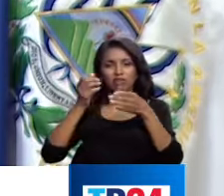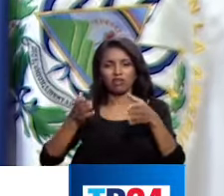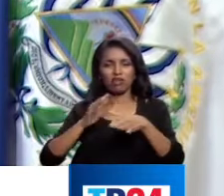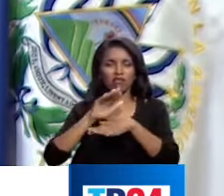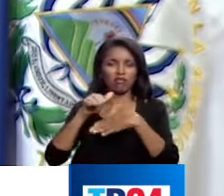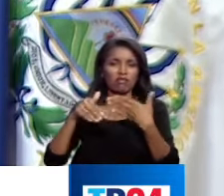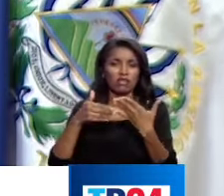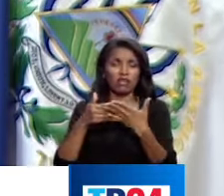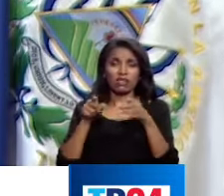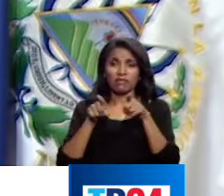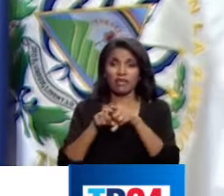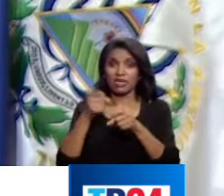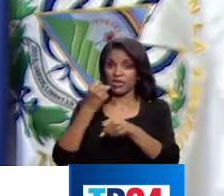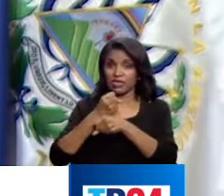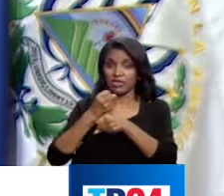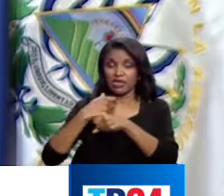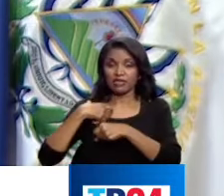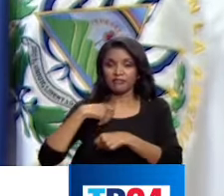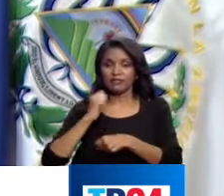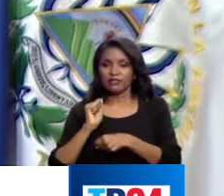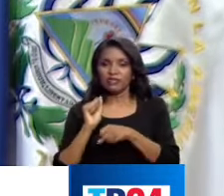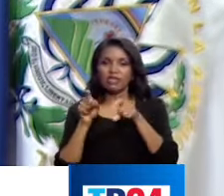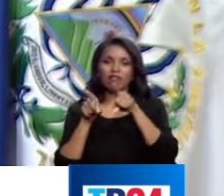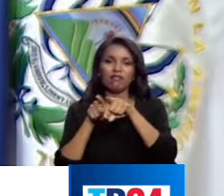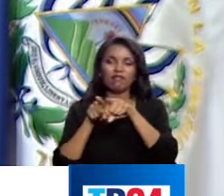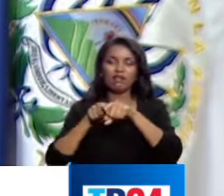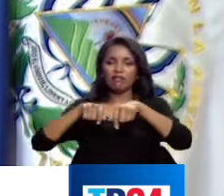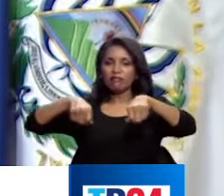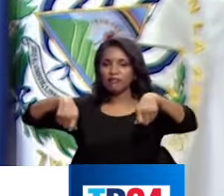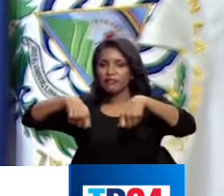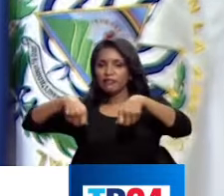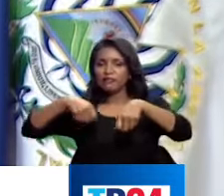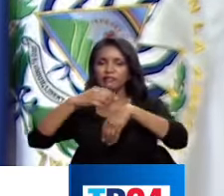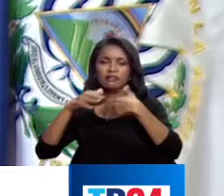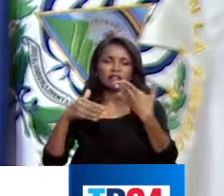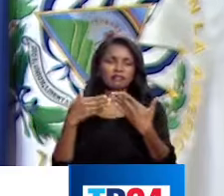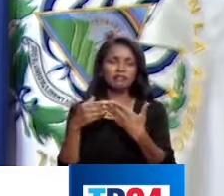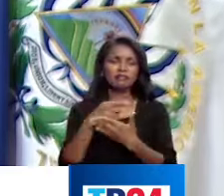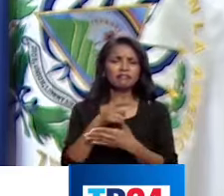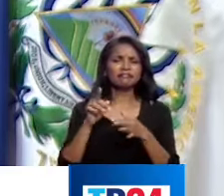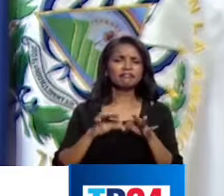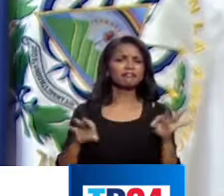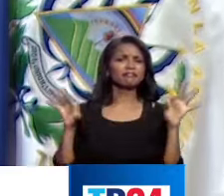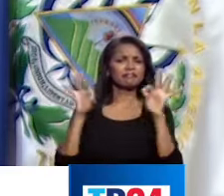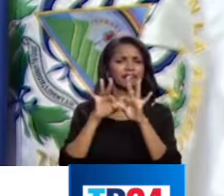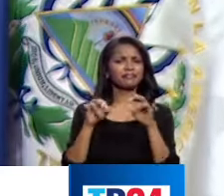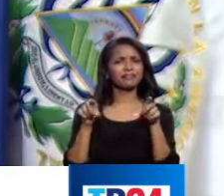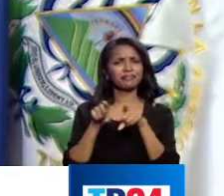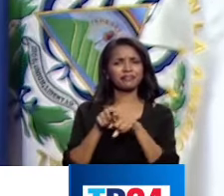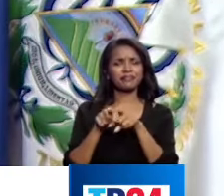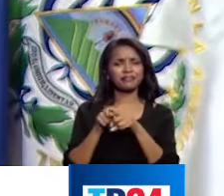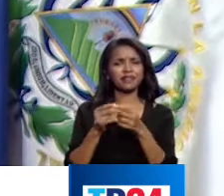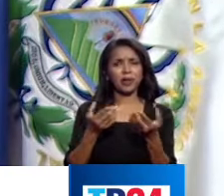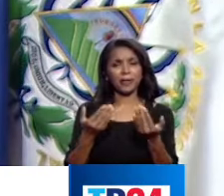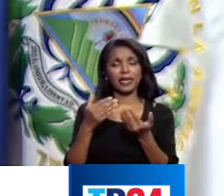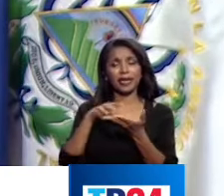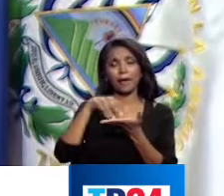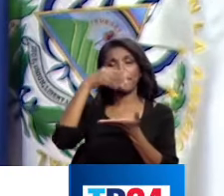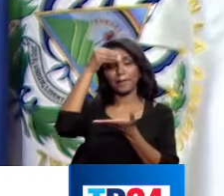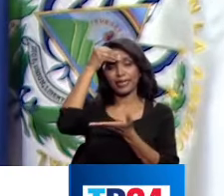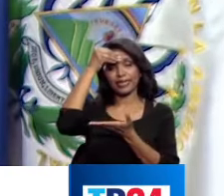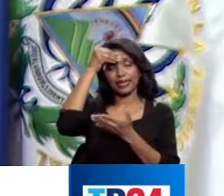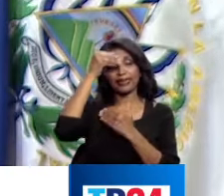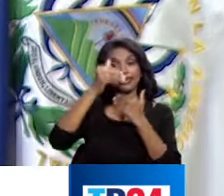esos conductores, esos que trabajan en la cocina, esos que sirven, que son nuestros embajadores turísticos, darles esa capacitación y a la vez de